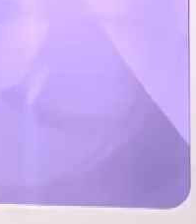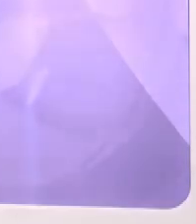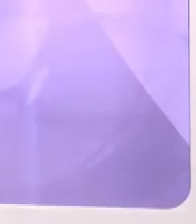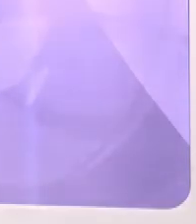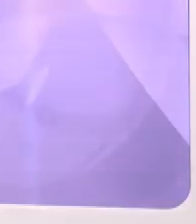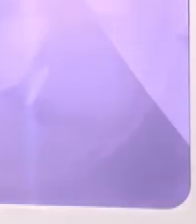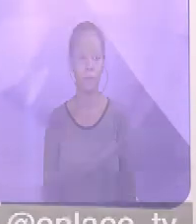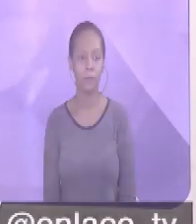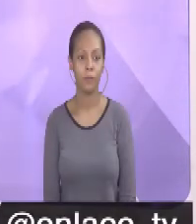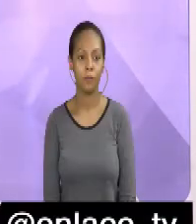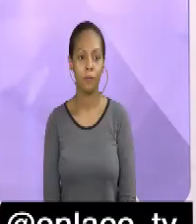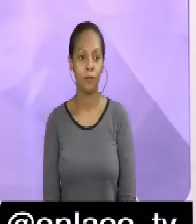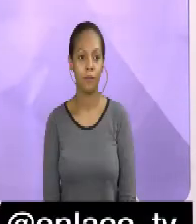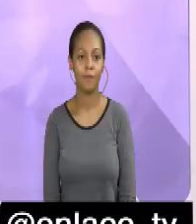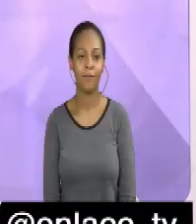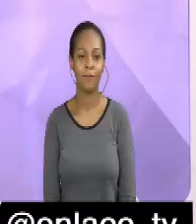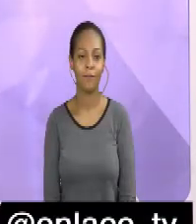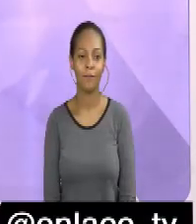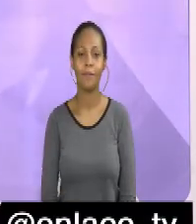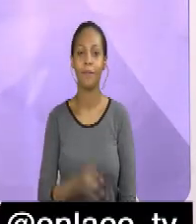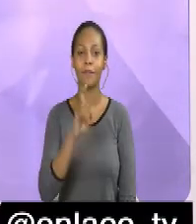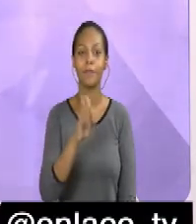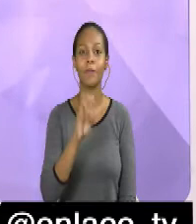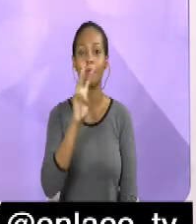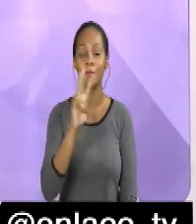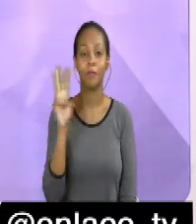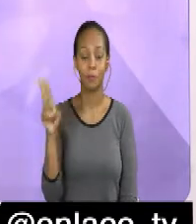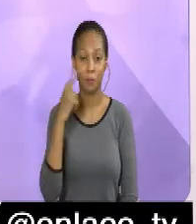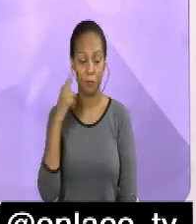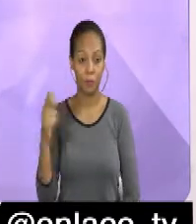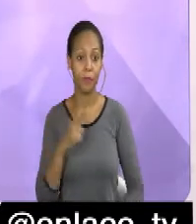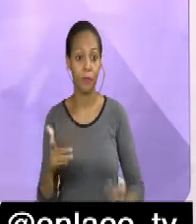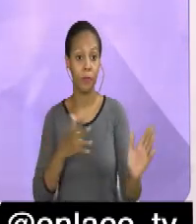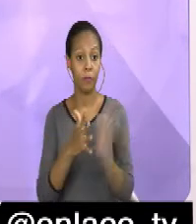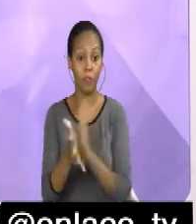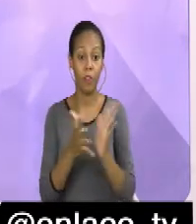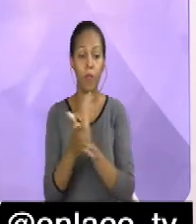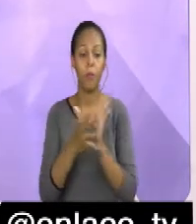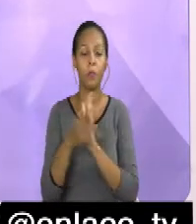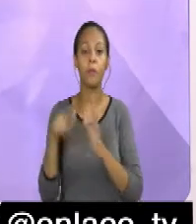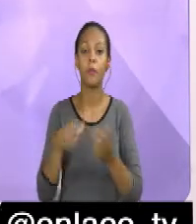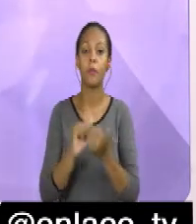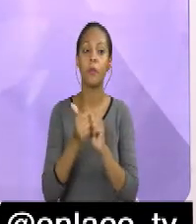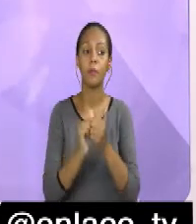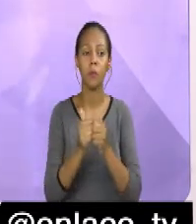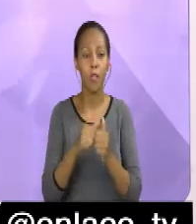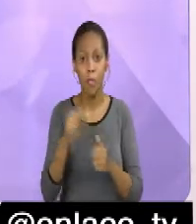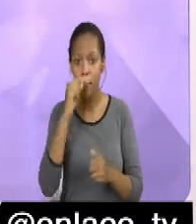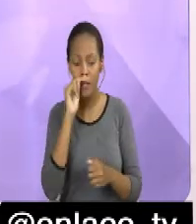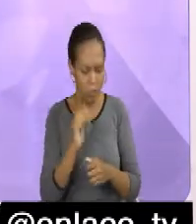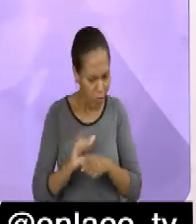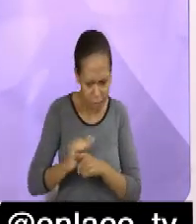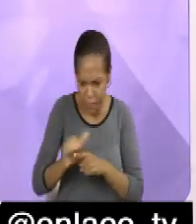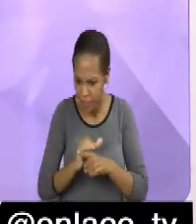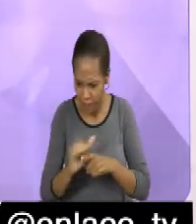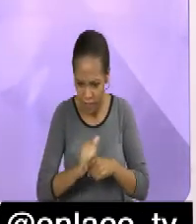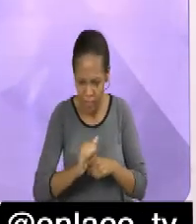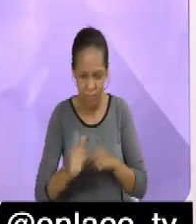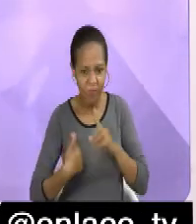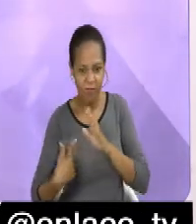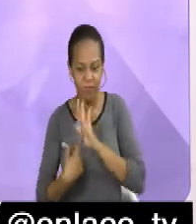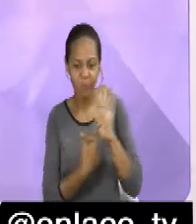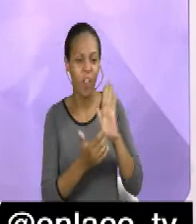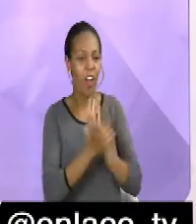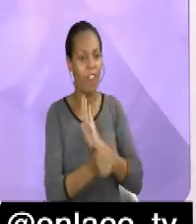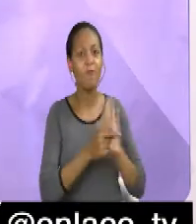Minutos de la tarde y ya está aquí toda la información deportiva. Niños de Barranca Bermeja se preparan y entrenan para demostrar su talento como guardametas en